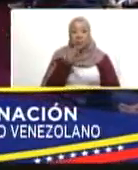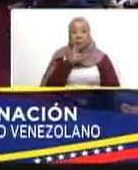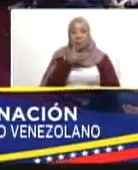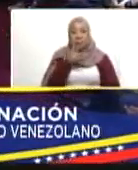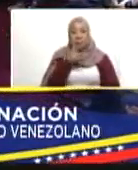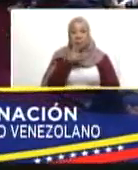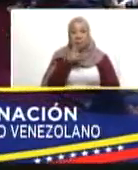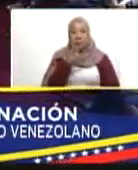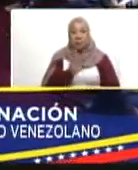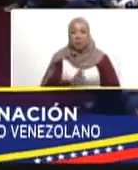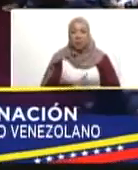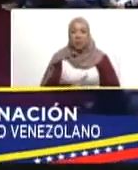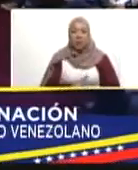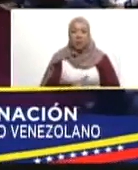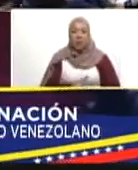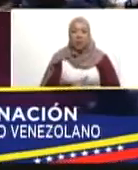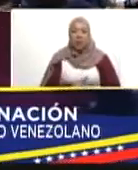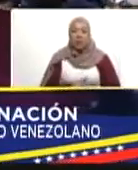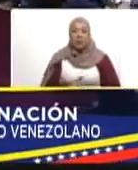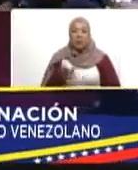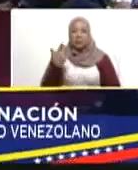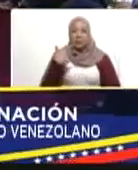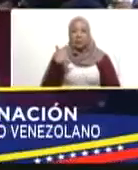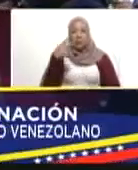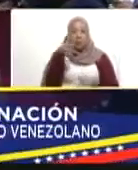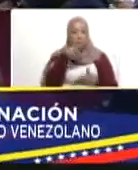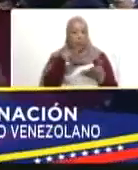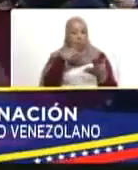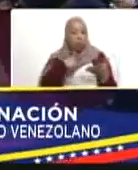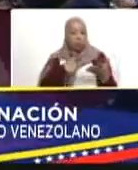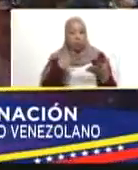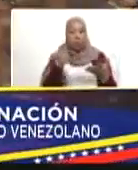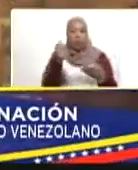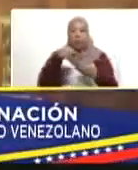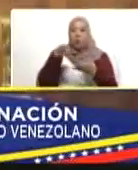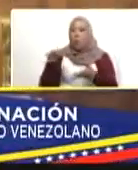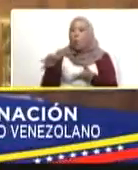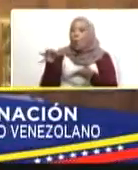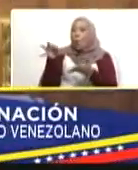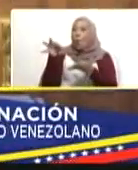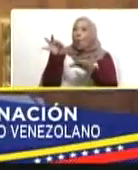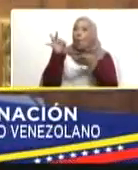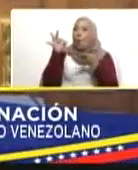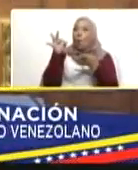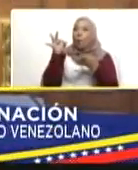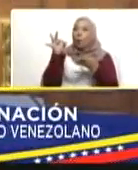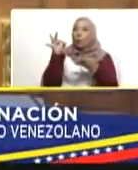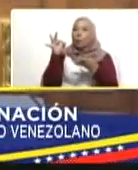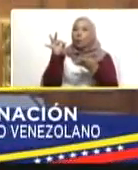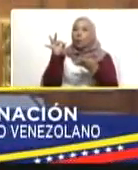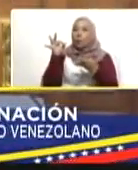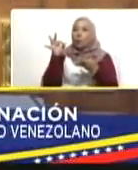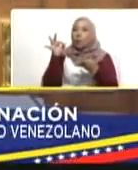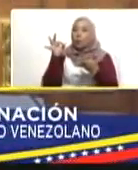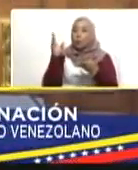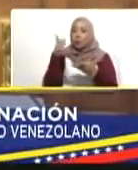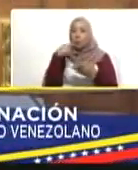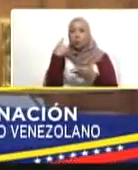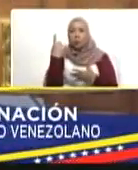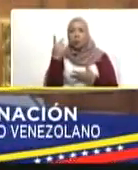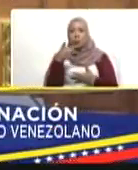piche terrible porque estaba inspirado aquí leyendo y me meto aquel buche me marió